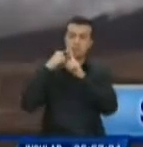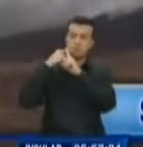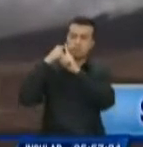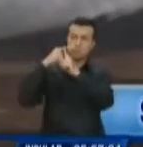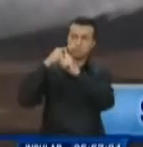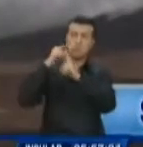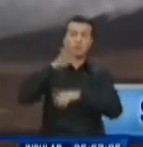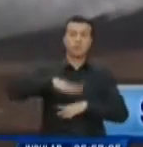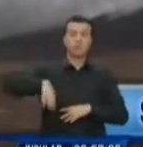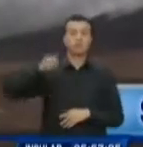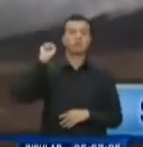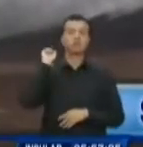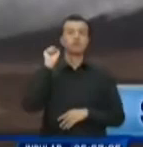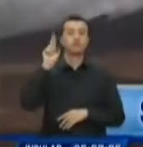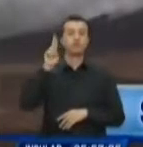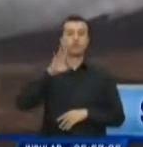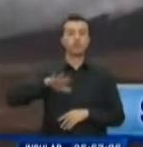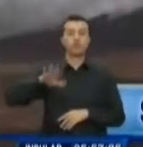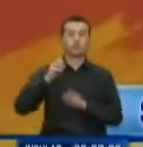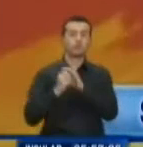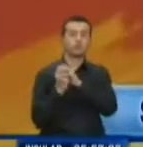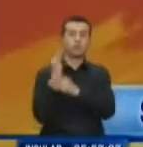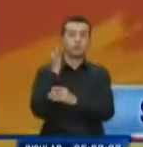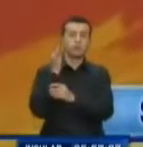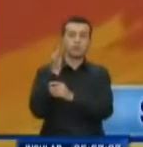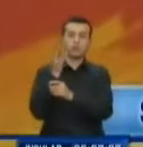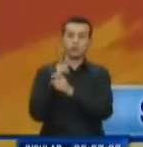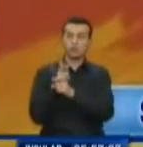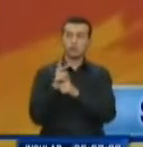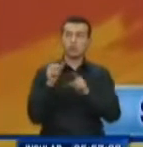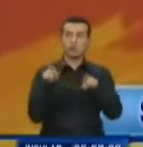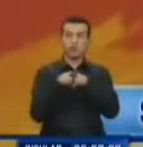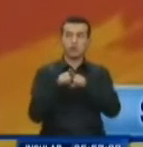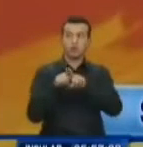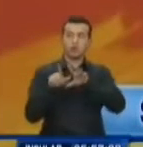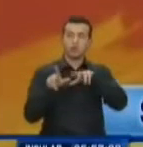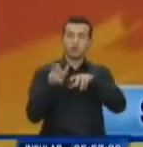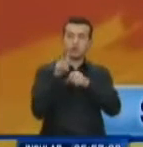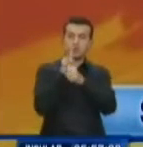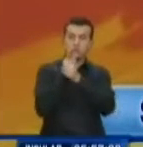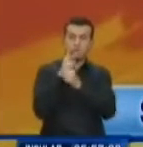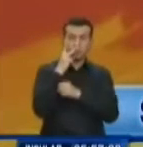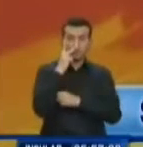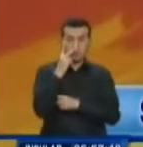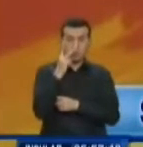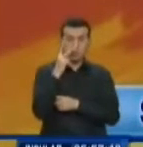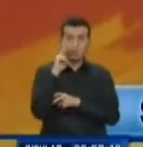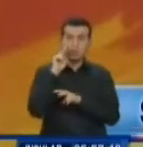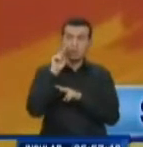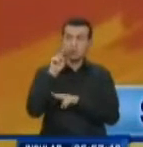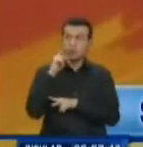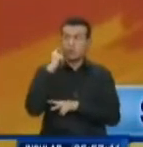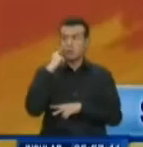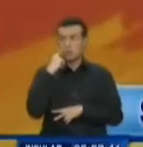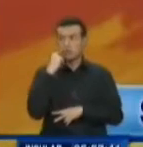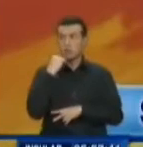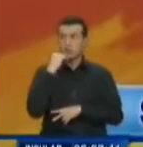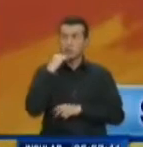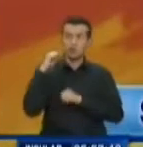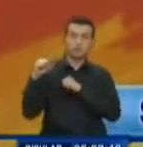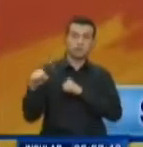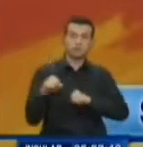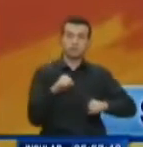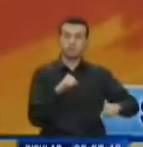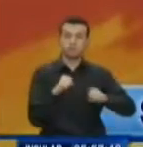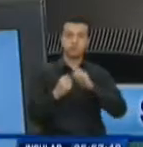la parte sur del flanco noroccidental del volcán. Esta es la misma toma, pero en imagen infrarroja, para detectar el movimiento del